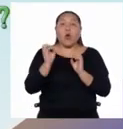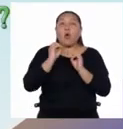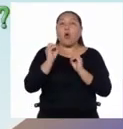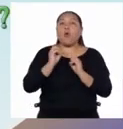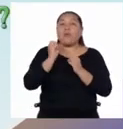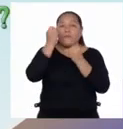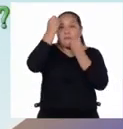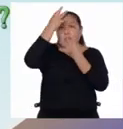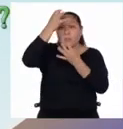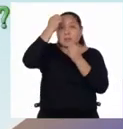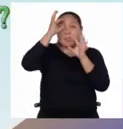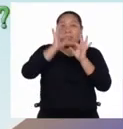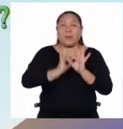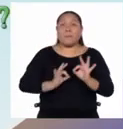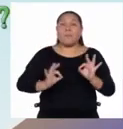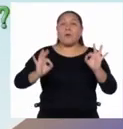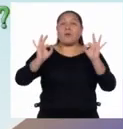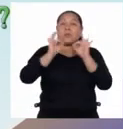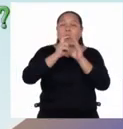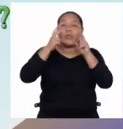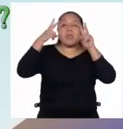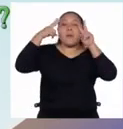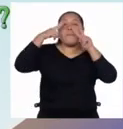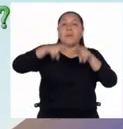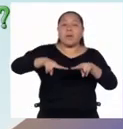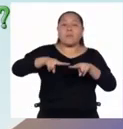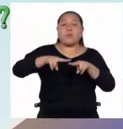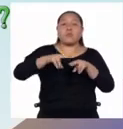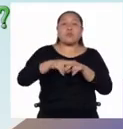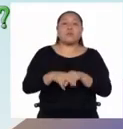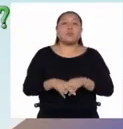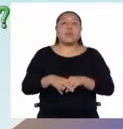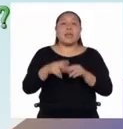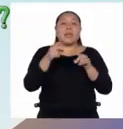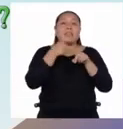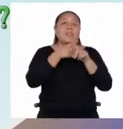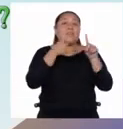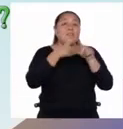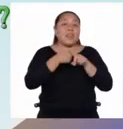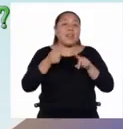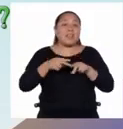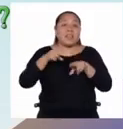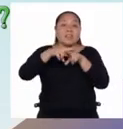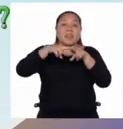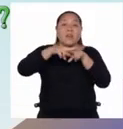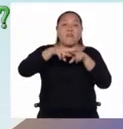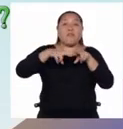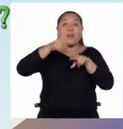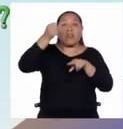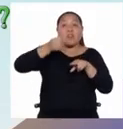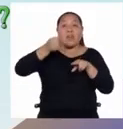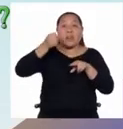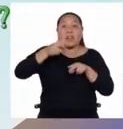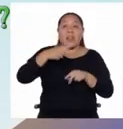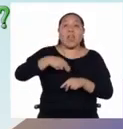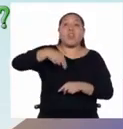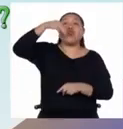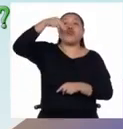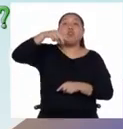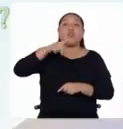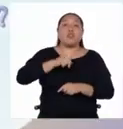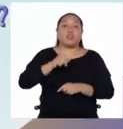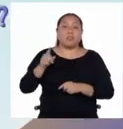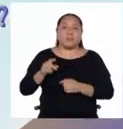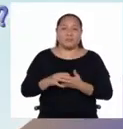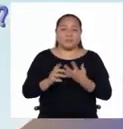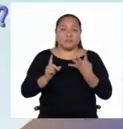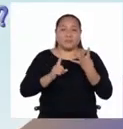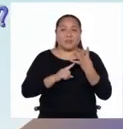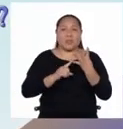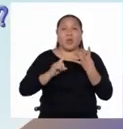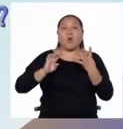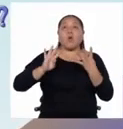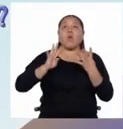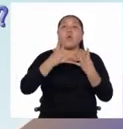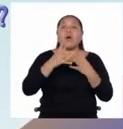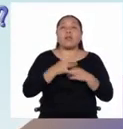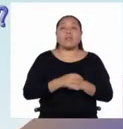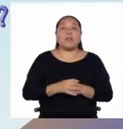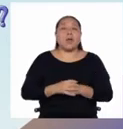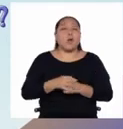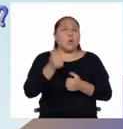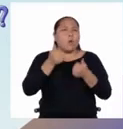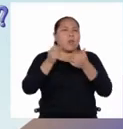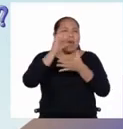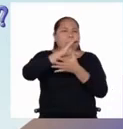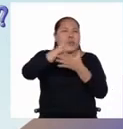información relevante identificamos en los ferrocarriles del norte? Cuarta, ¿qué características